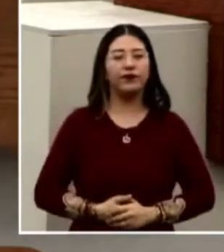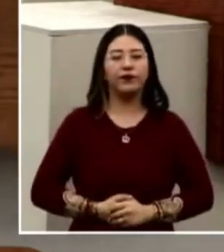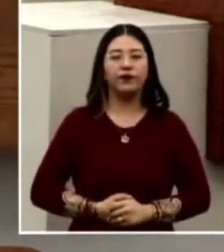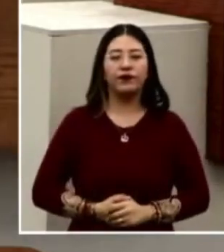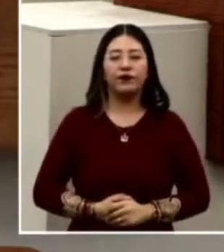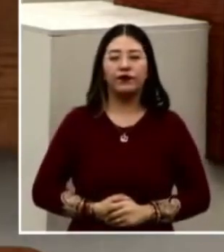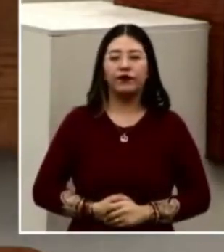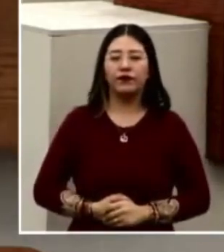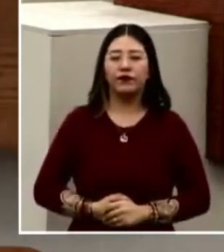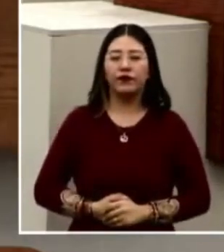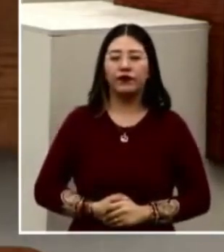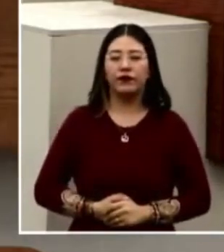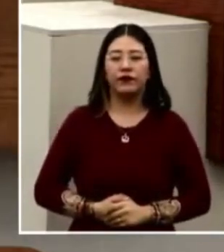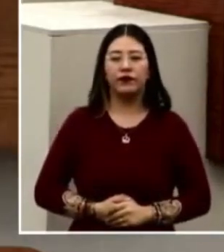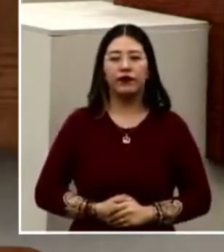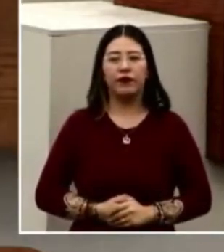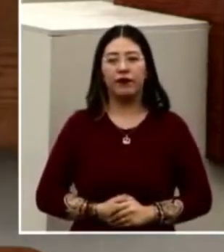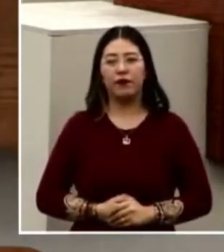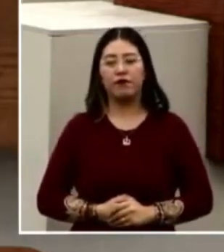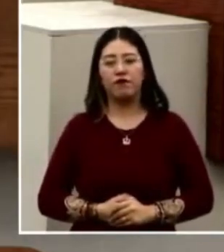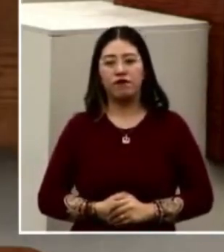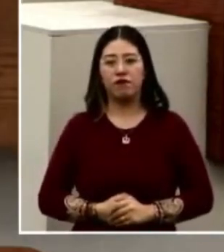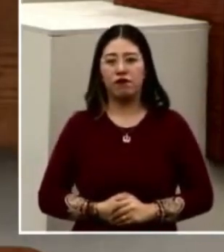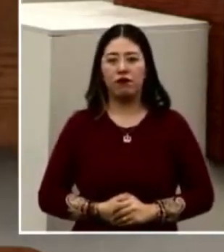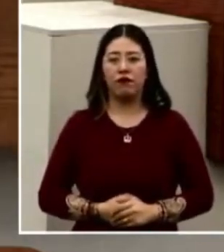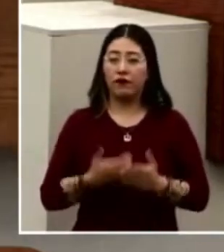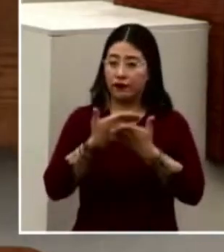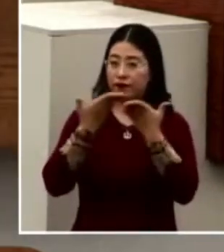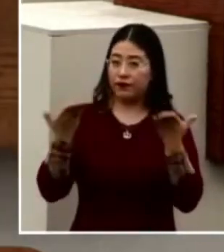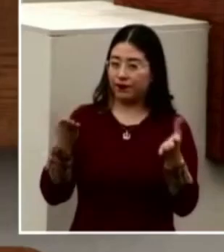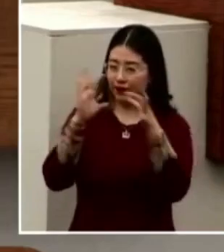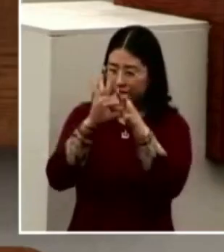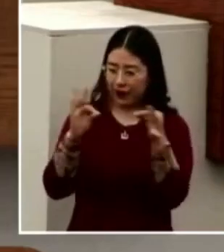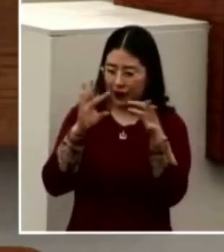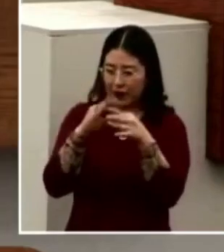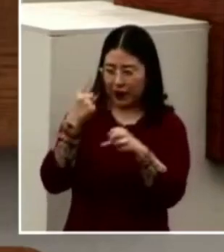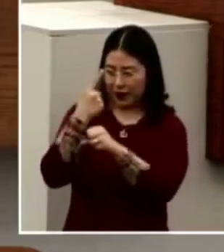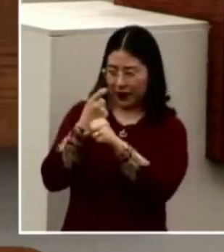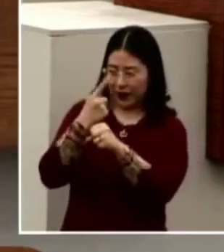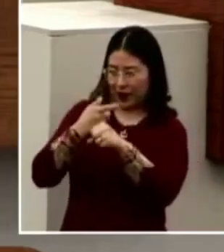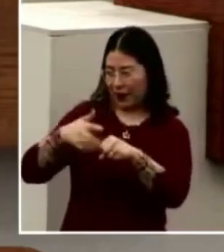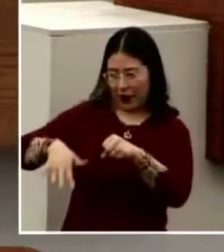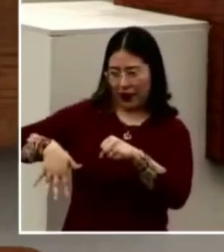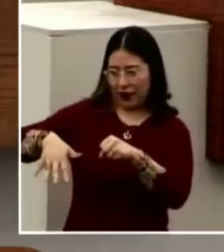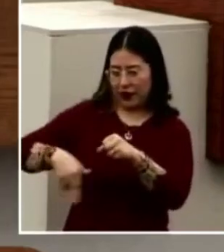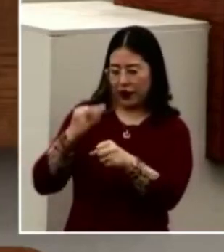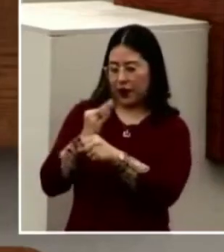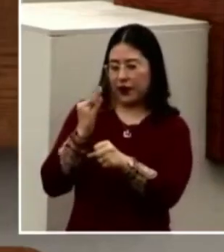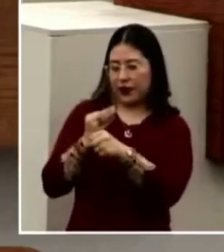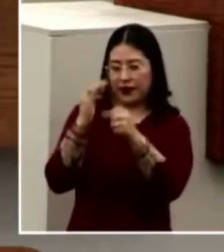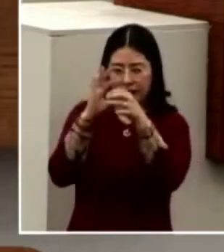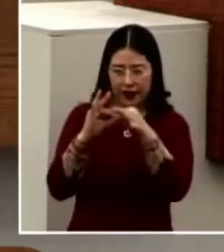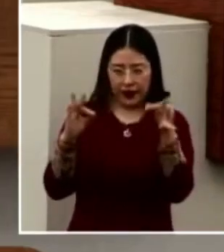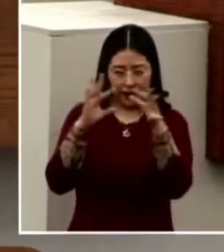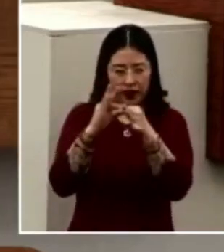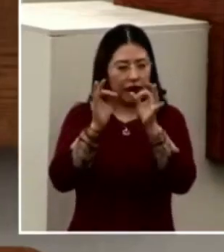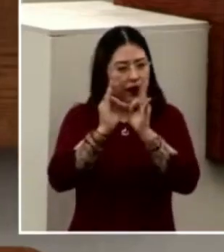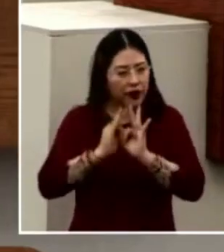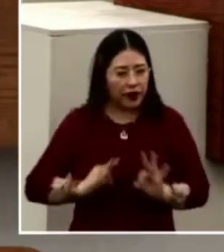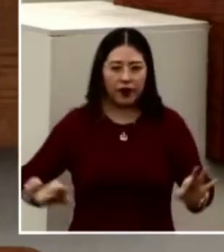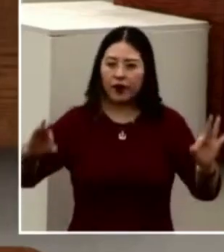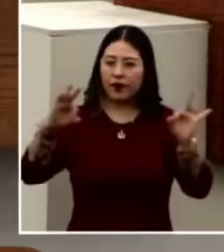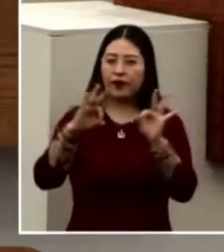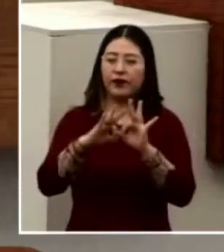Y ahora, pues como decía al principio, es un momento